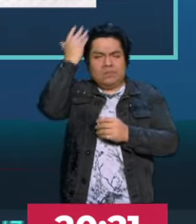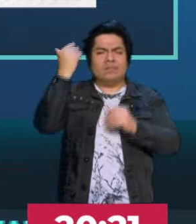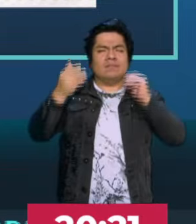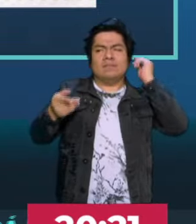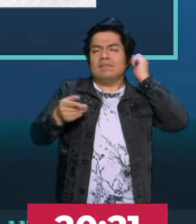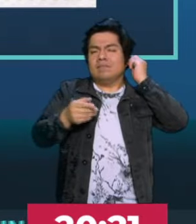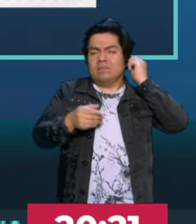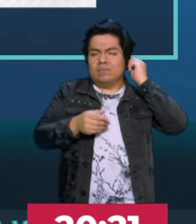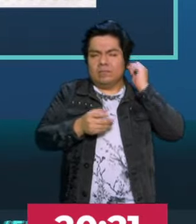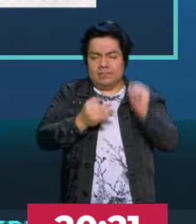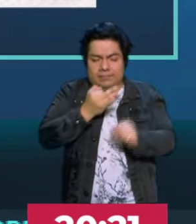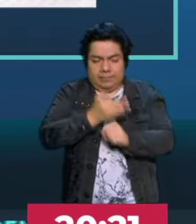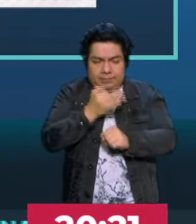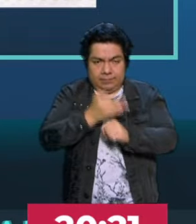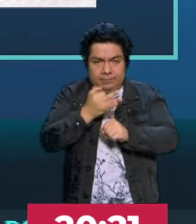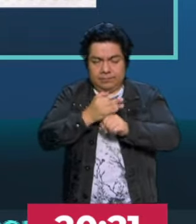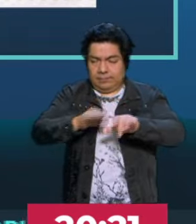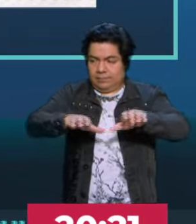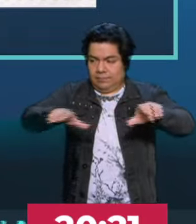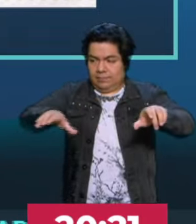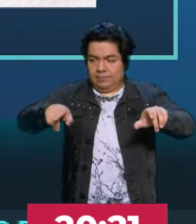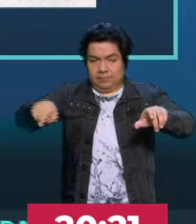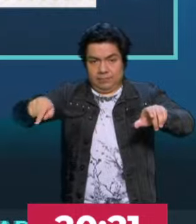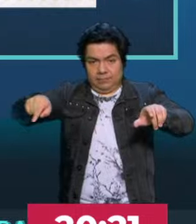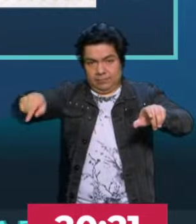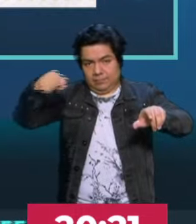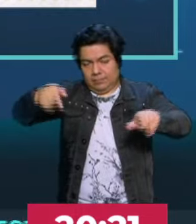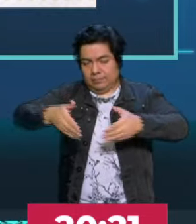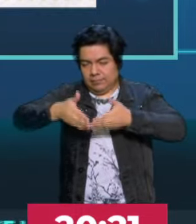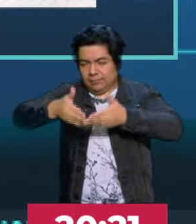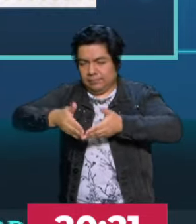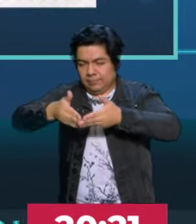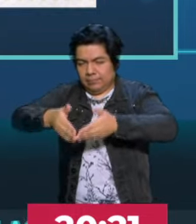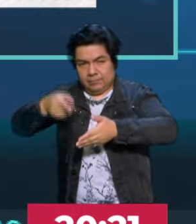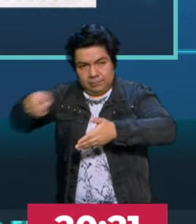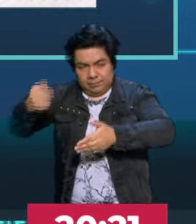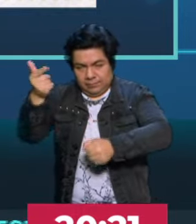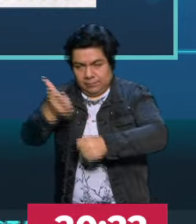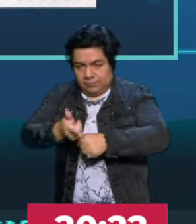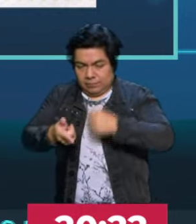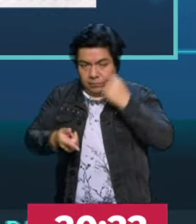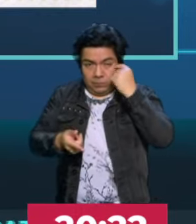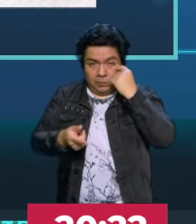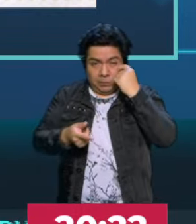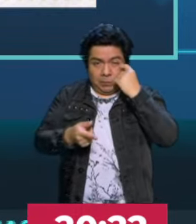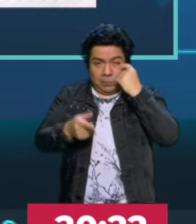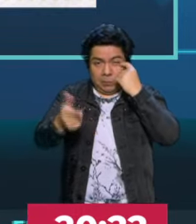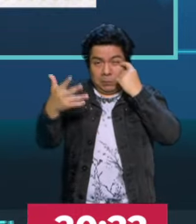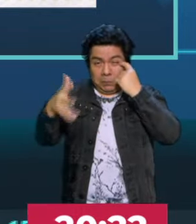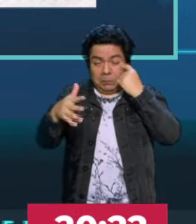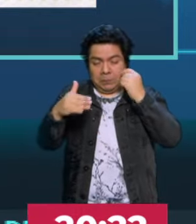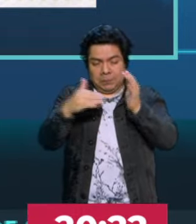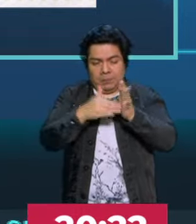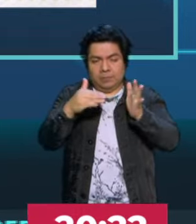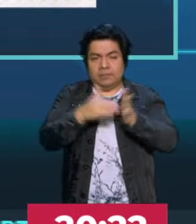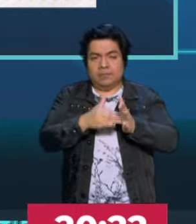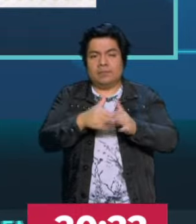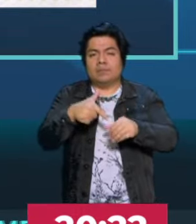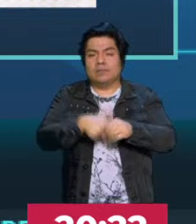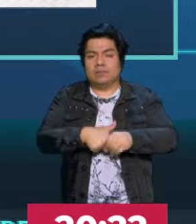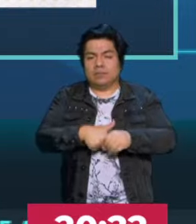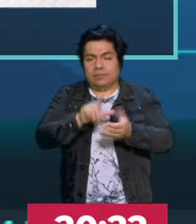estos operativos, lo que vimos en ese buque donde se aseguraron 10 millones de litros